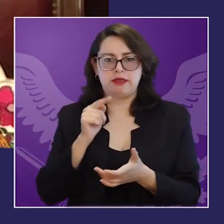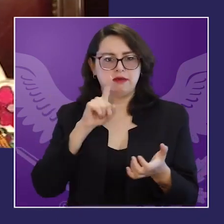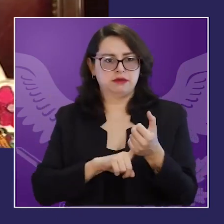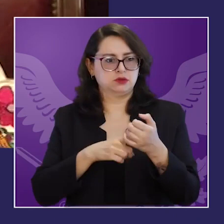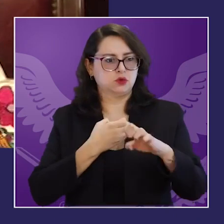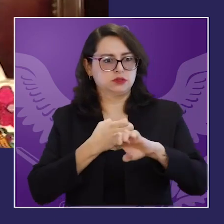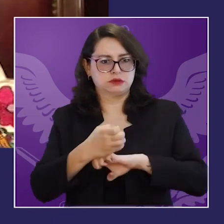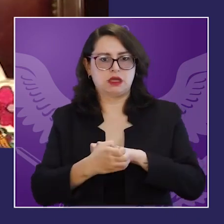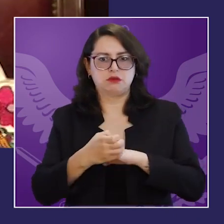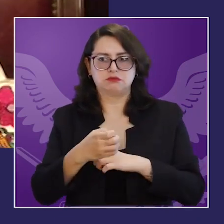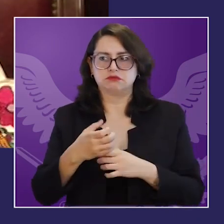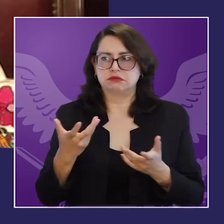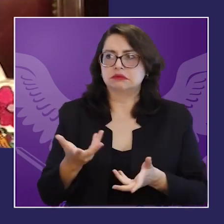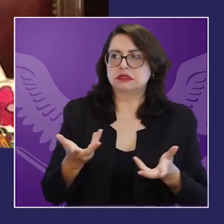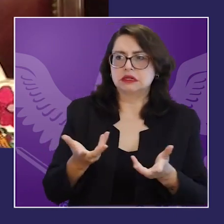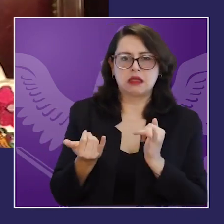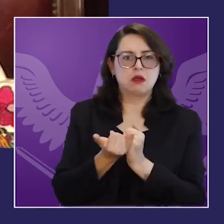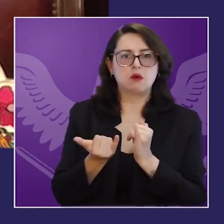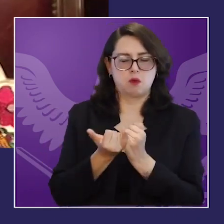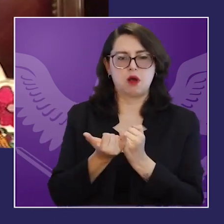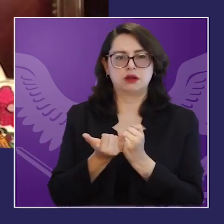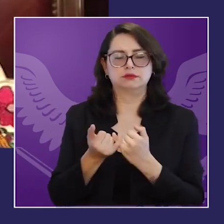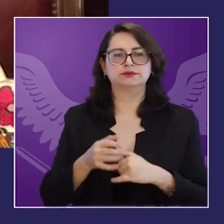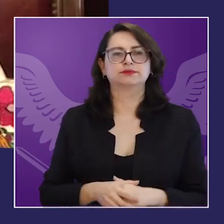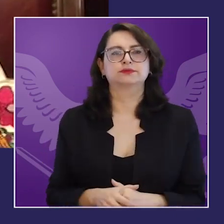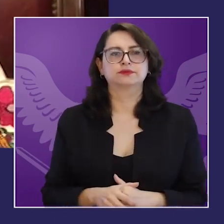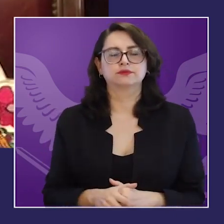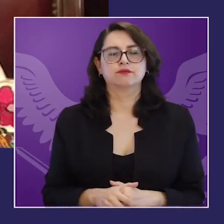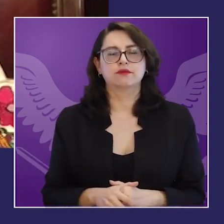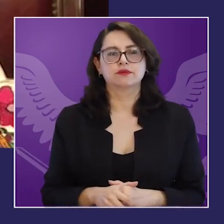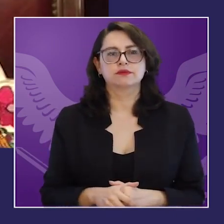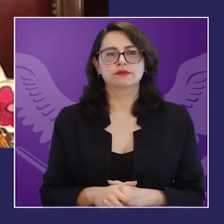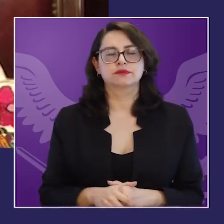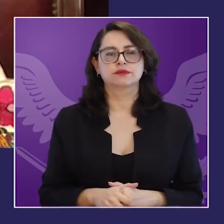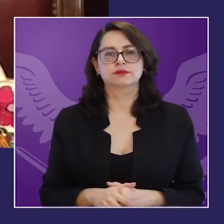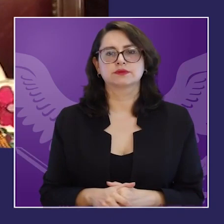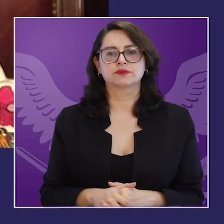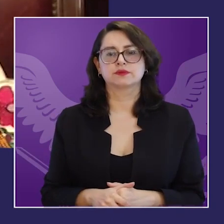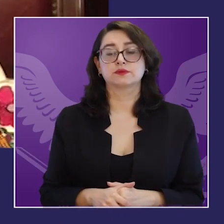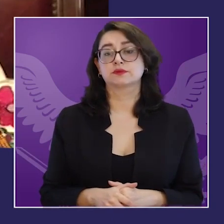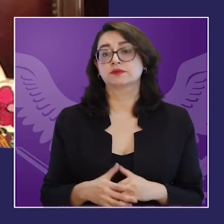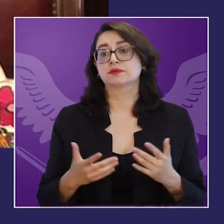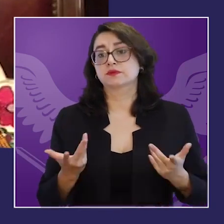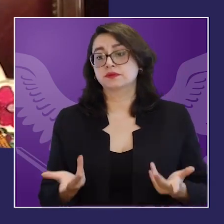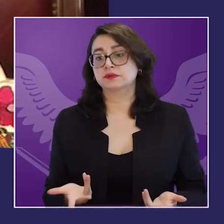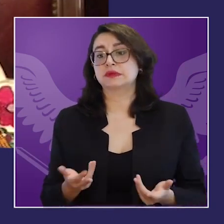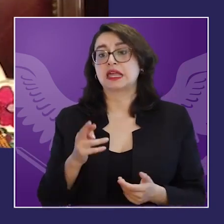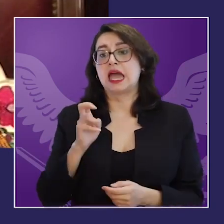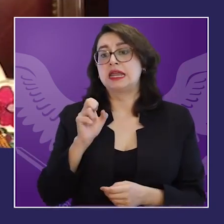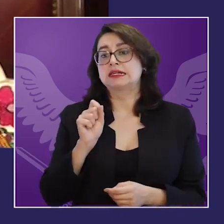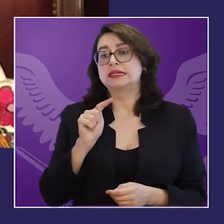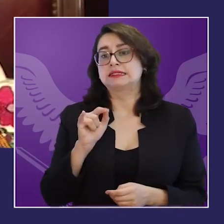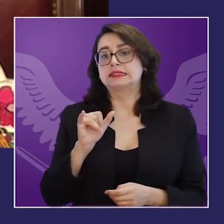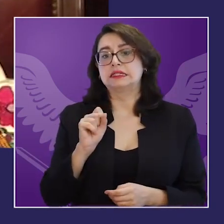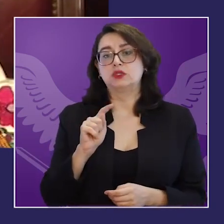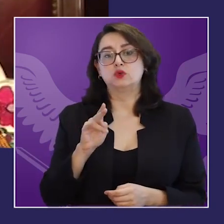de juzgar. En los casos de restitución, es donde encontramos mayores barreras, porque quizás